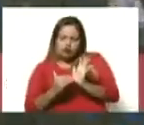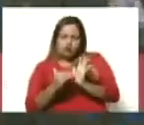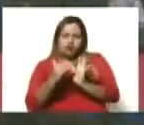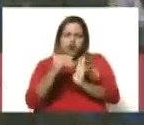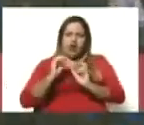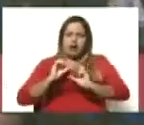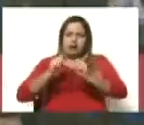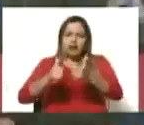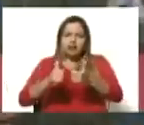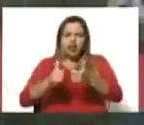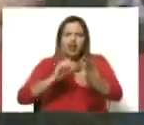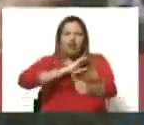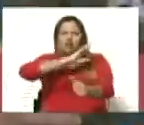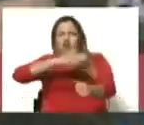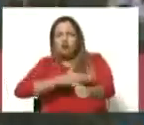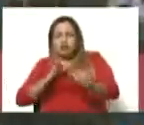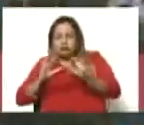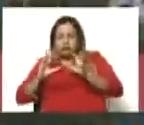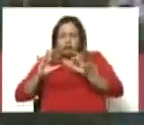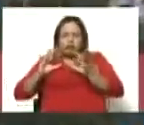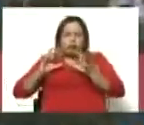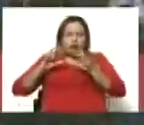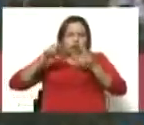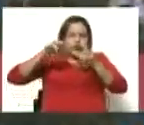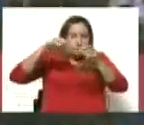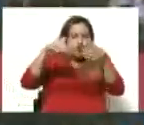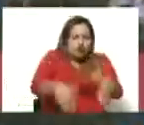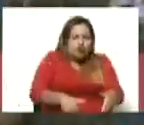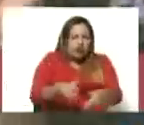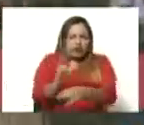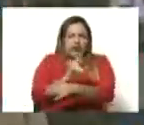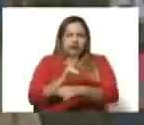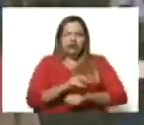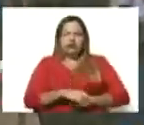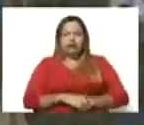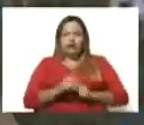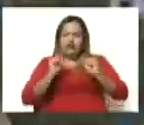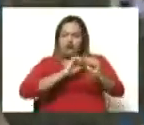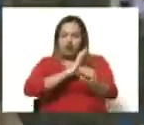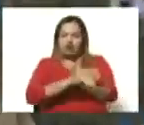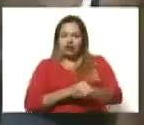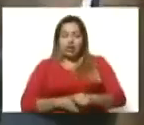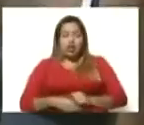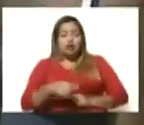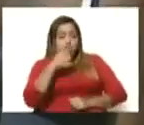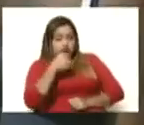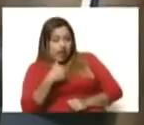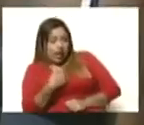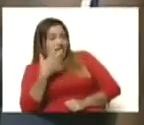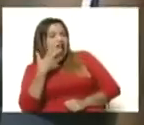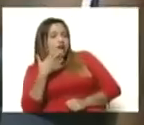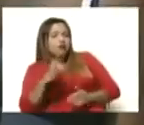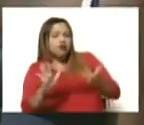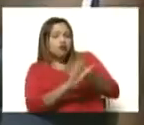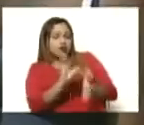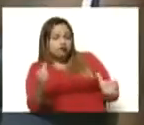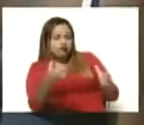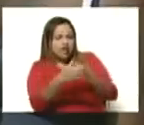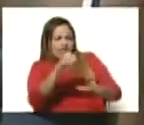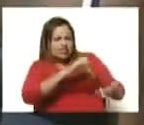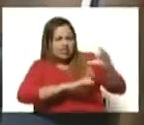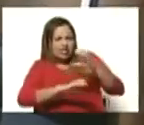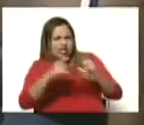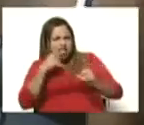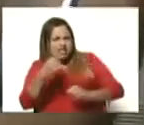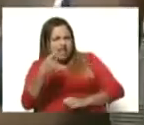se activa una fuerza enorme desde el punto de vista de desplazamiento. Allá arriba... Tú decías un ejemplo en la reunión que hicimos con los científicos, y lo dijiste ayer